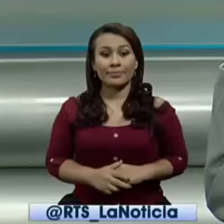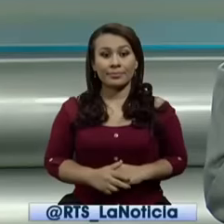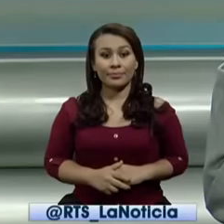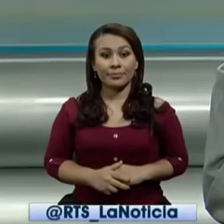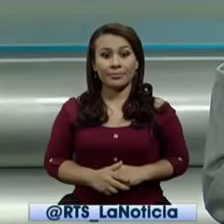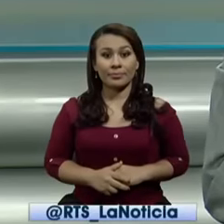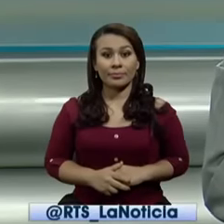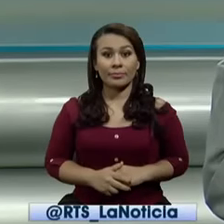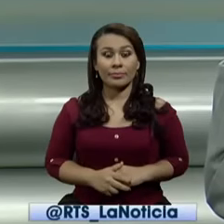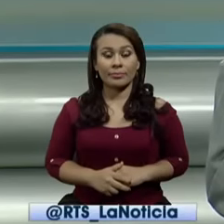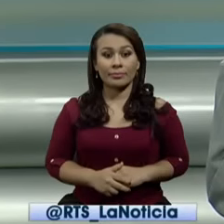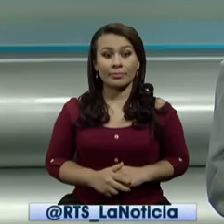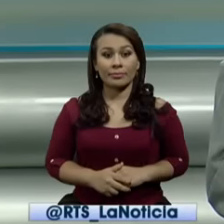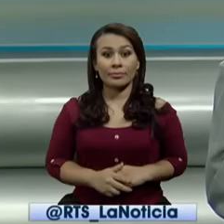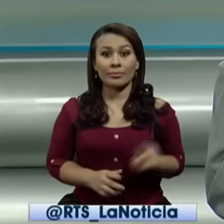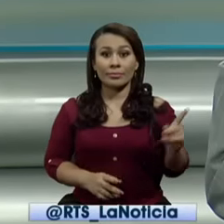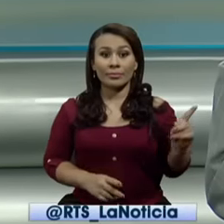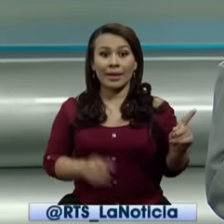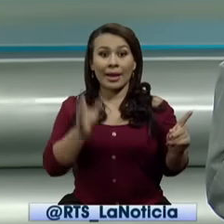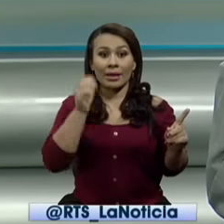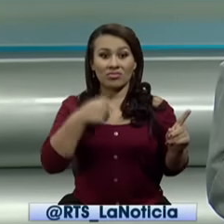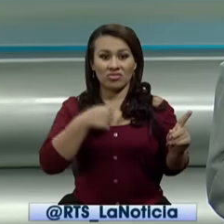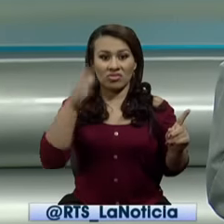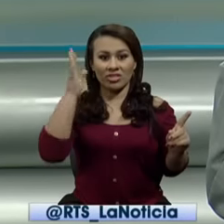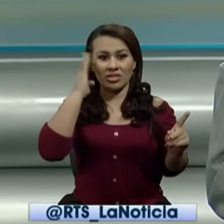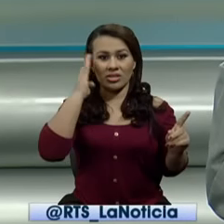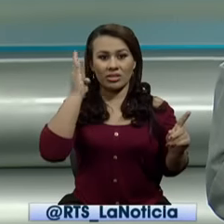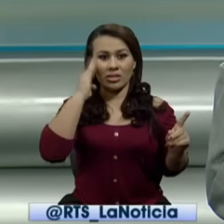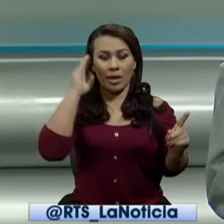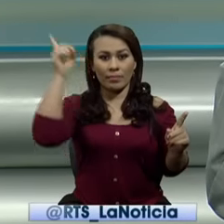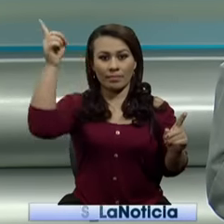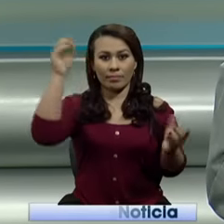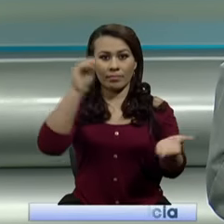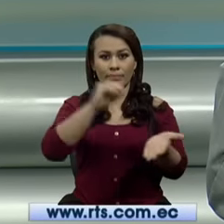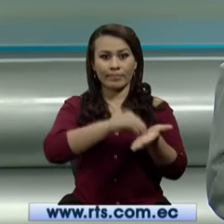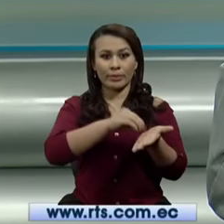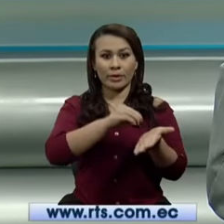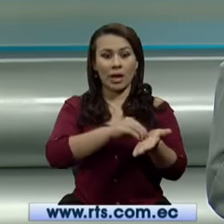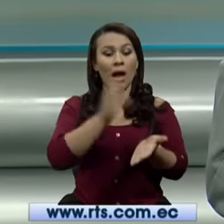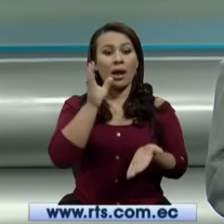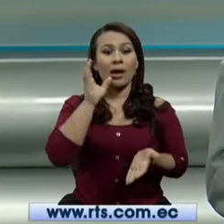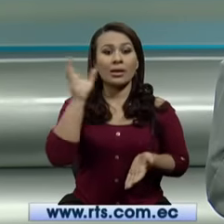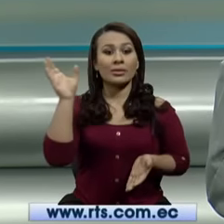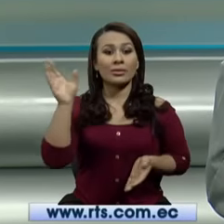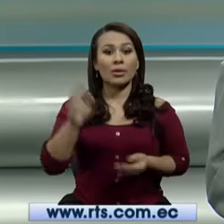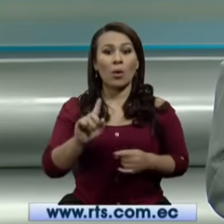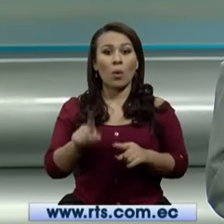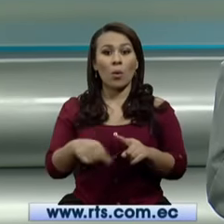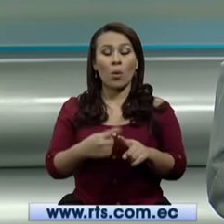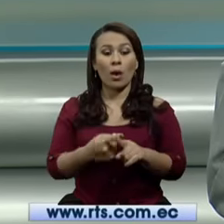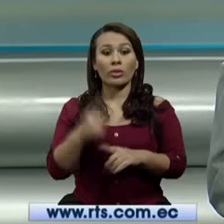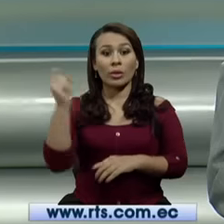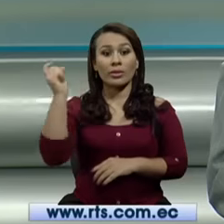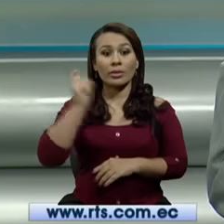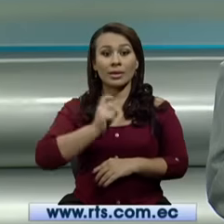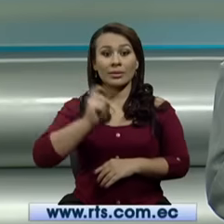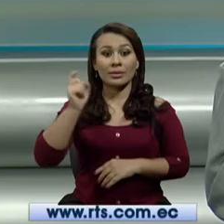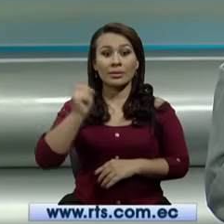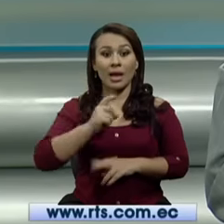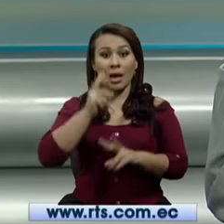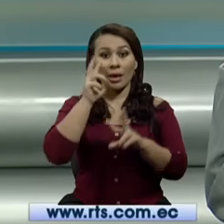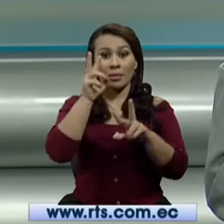Ros ahí una canción que yo siempre hago poner y que a lo mejor la tienen lista cuando necesita